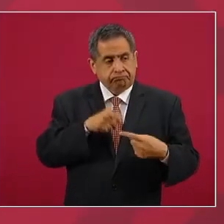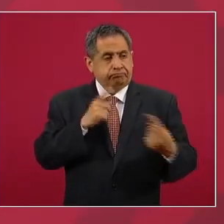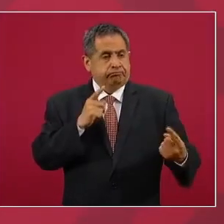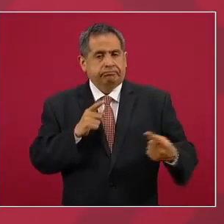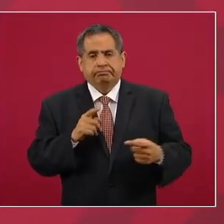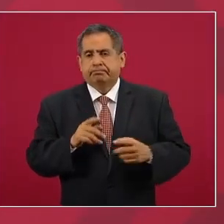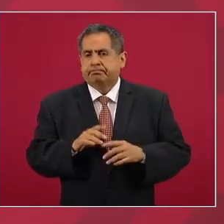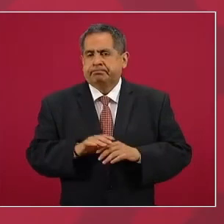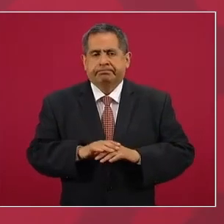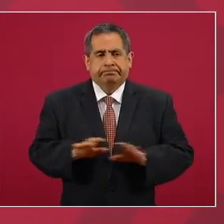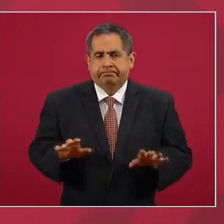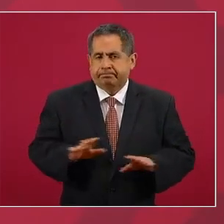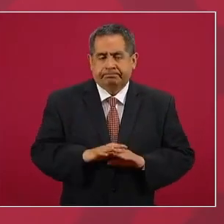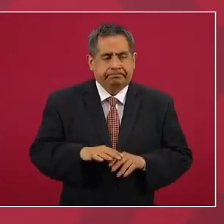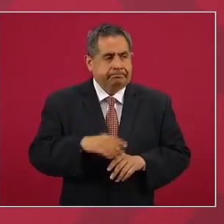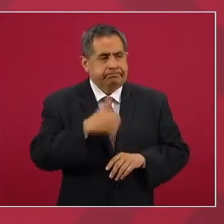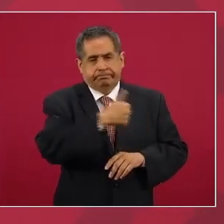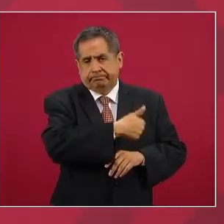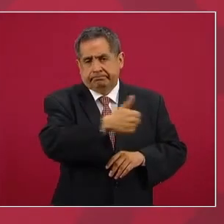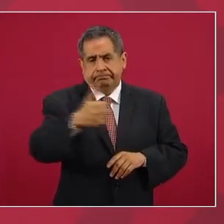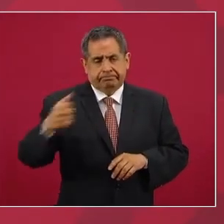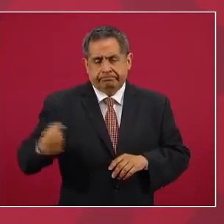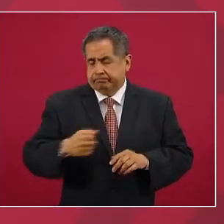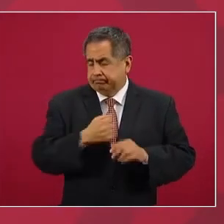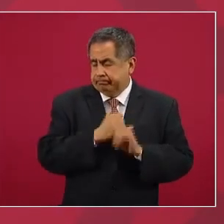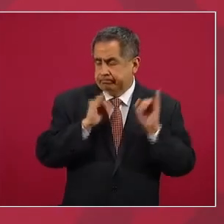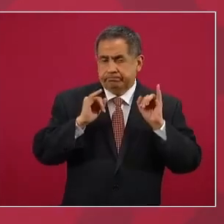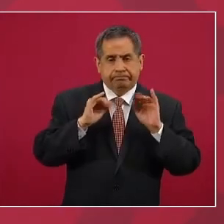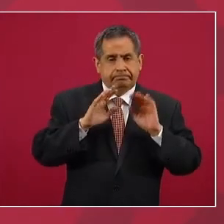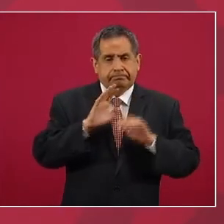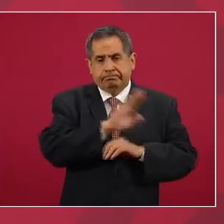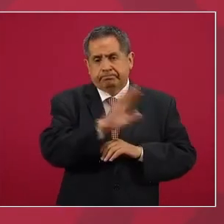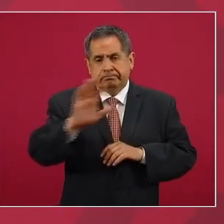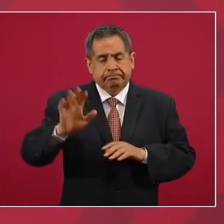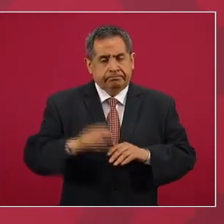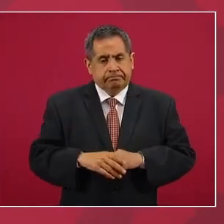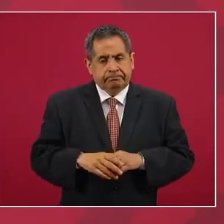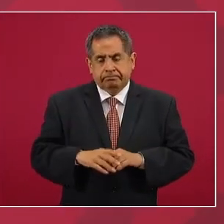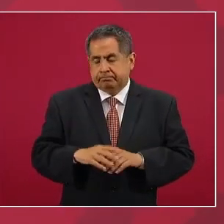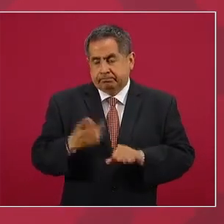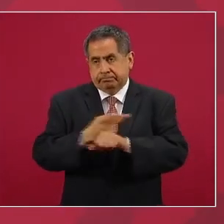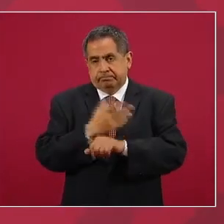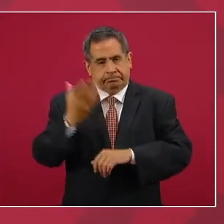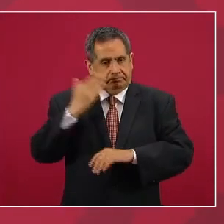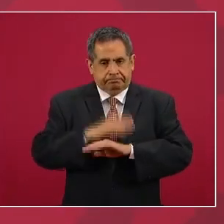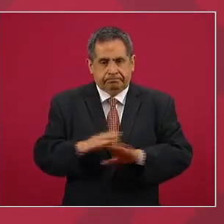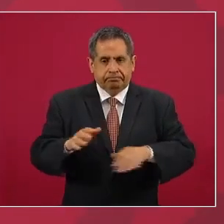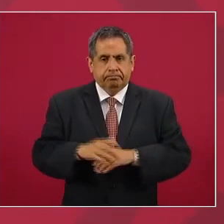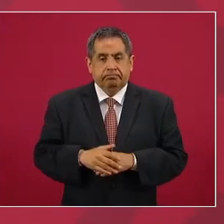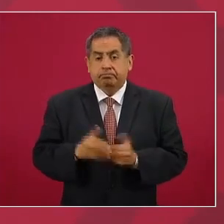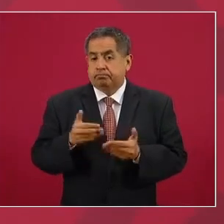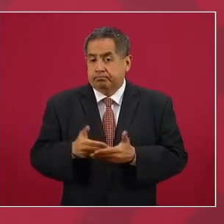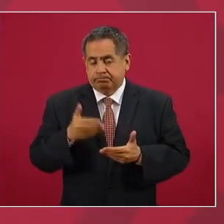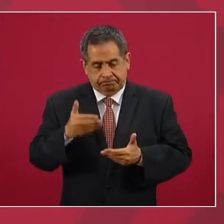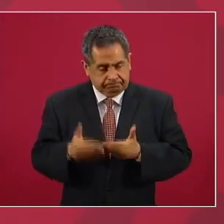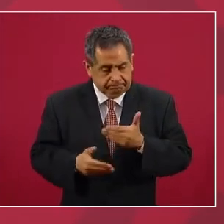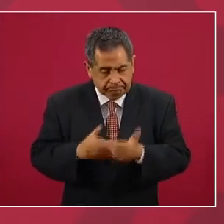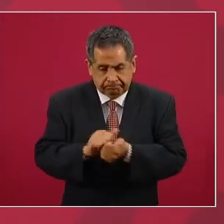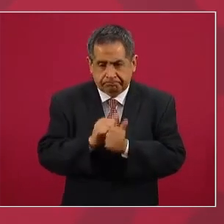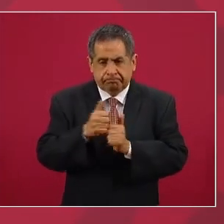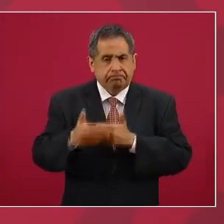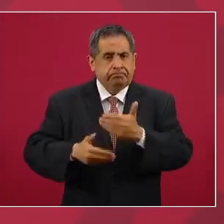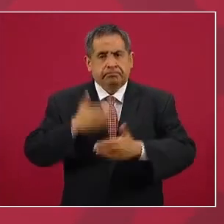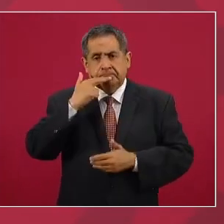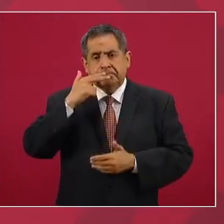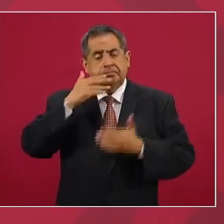un sindicato independiente. No, eso ya es historia. Lo que tenemos que hacer es avanzar para que haya